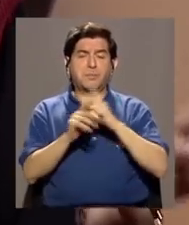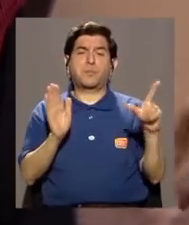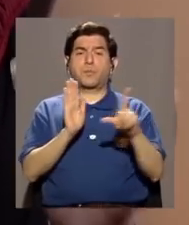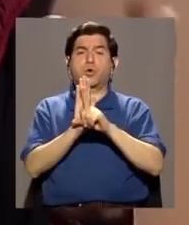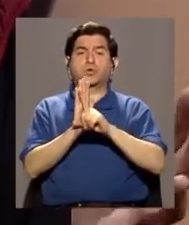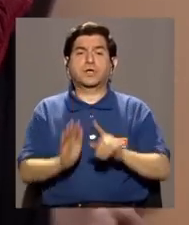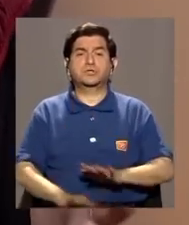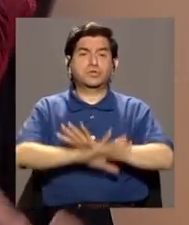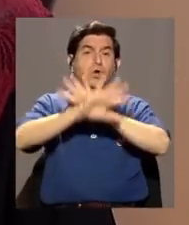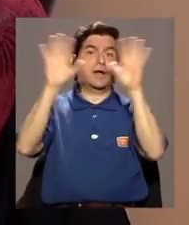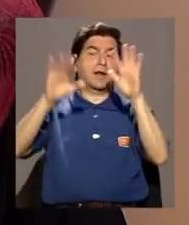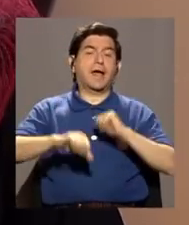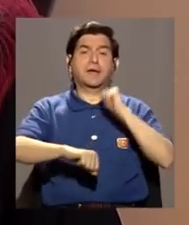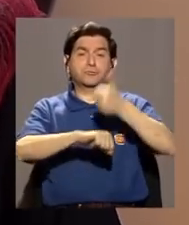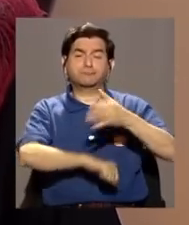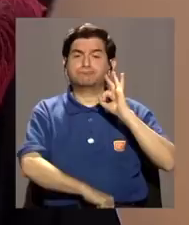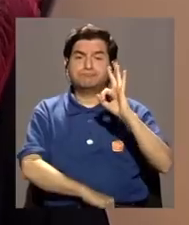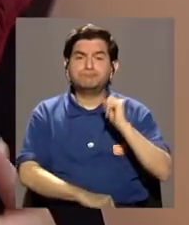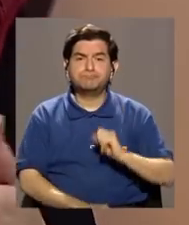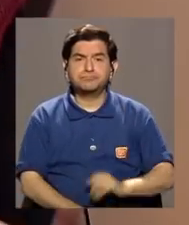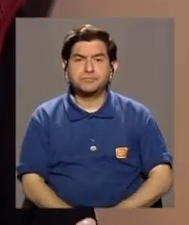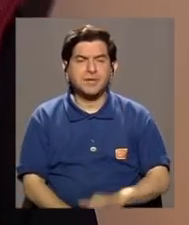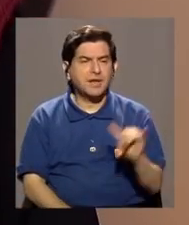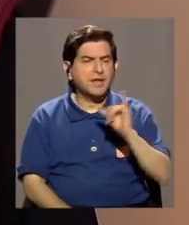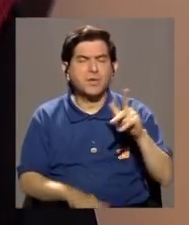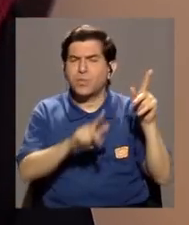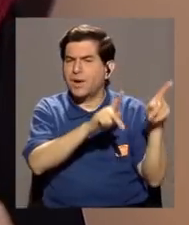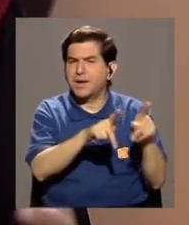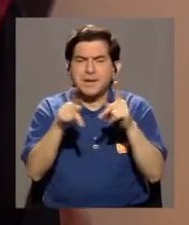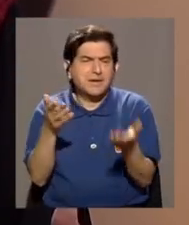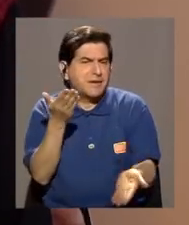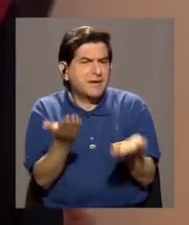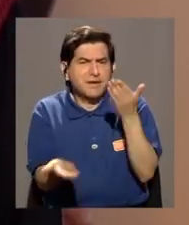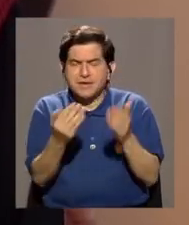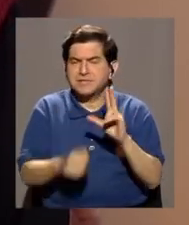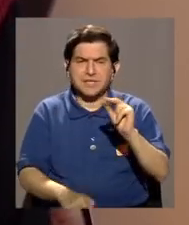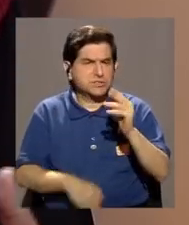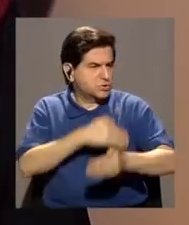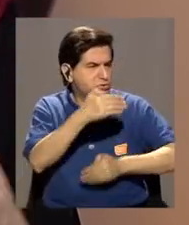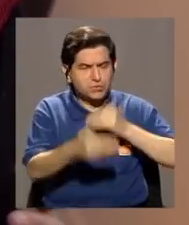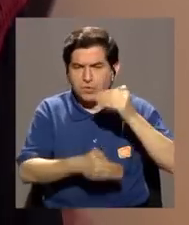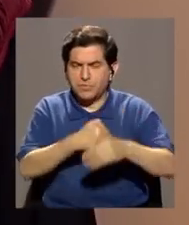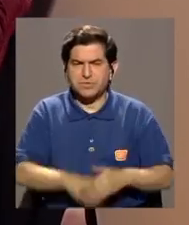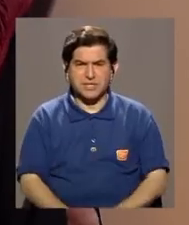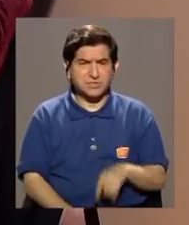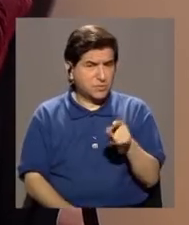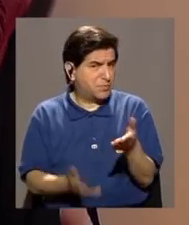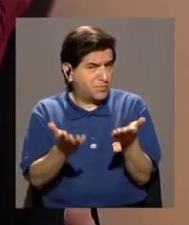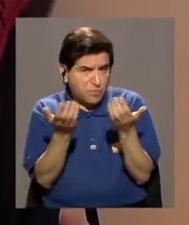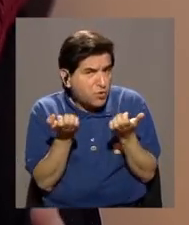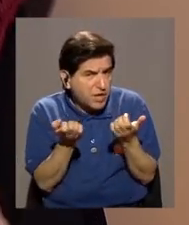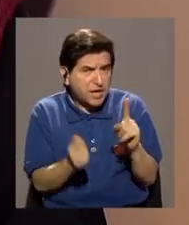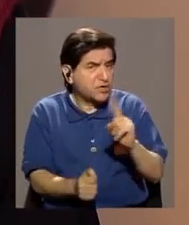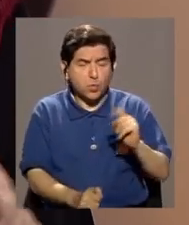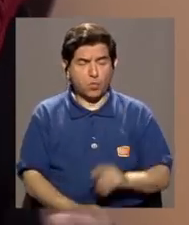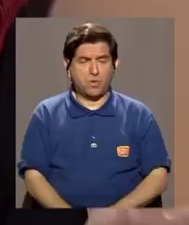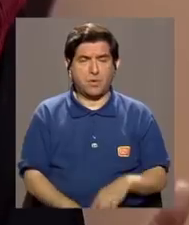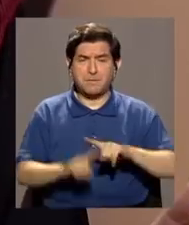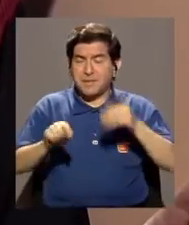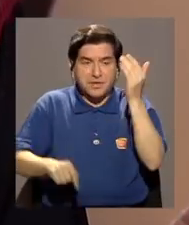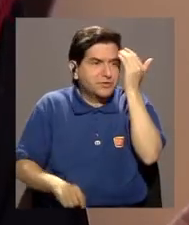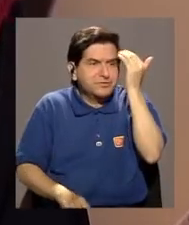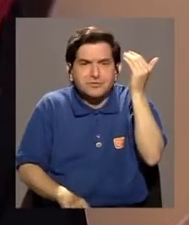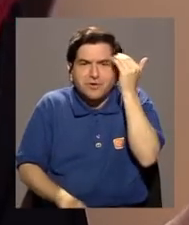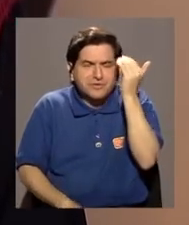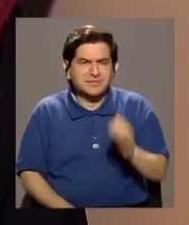claro y bien definido entonces también hay personas que tal vez no han procedido no porque no quieren hacerlo sino porque no